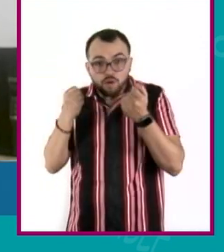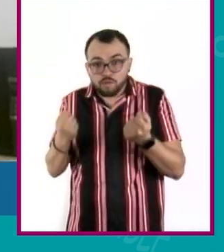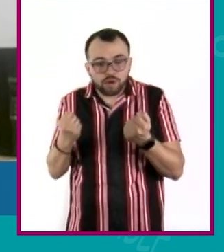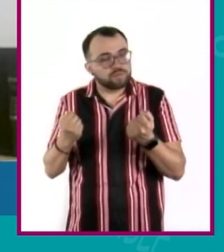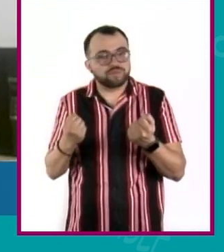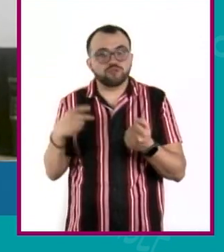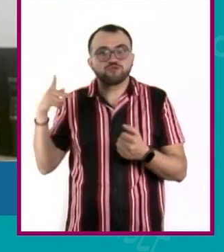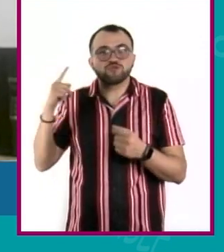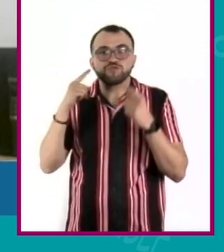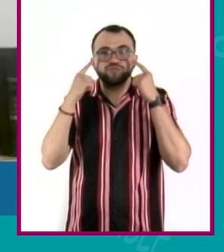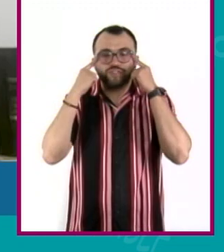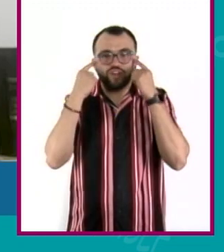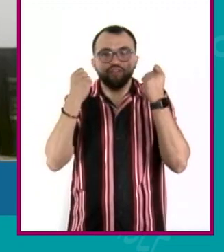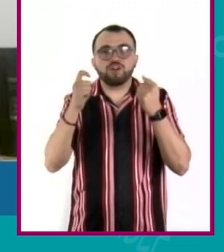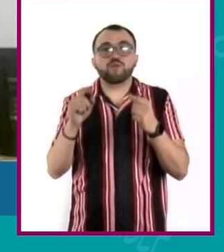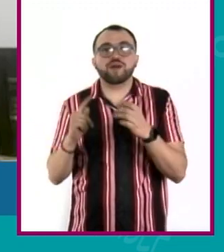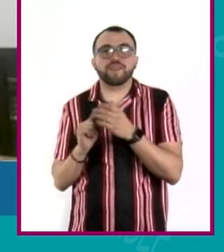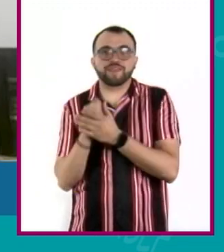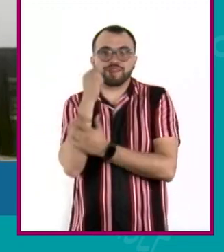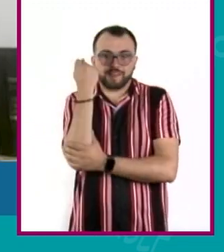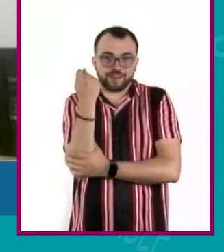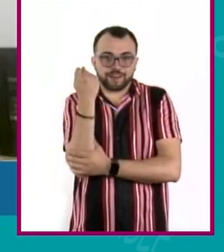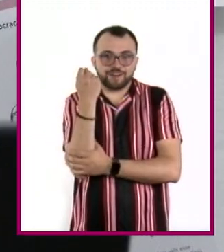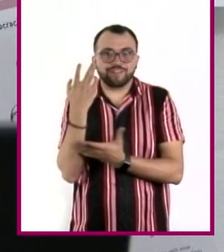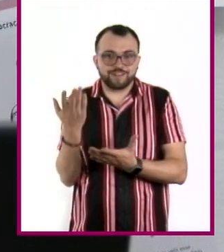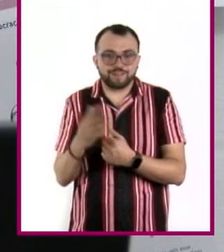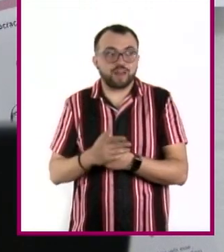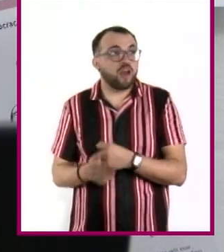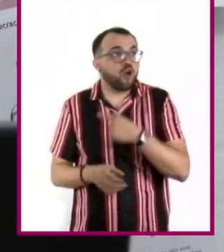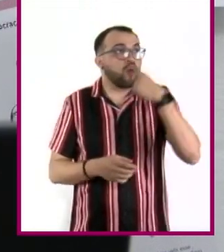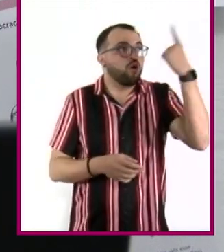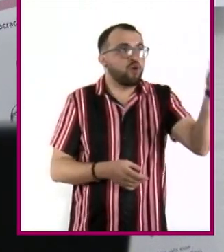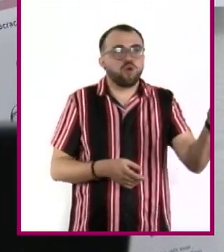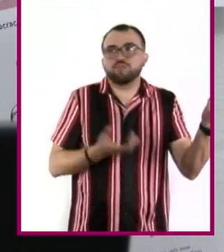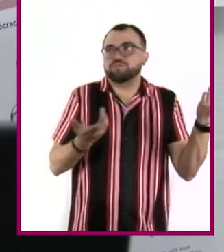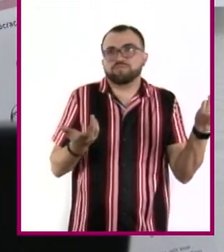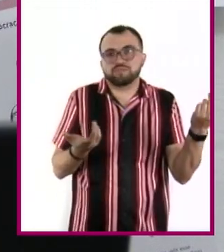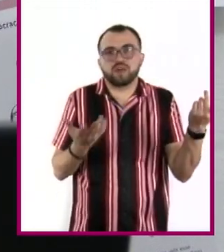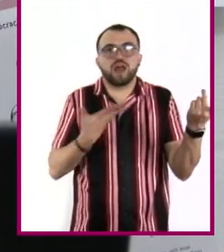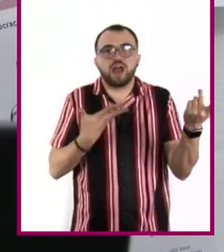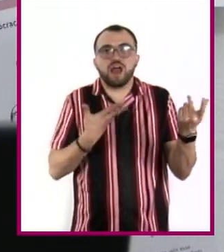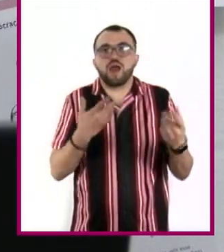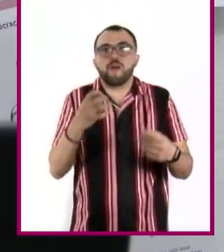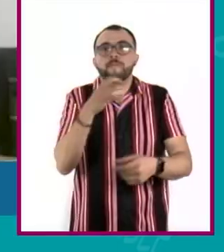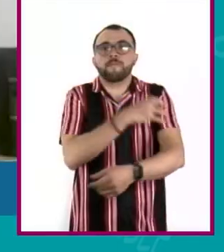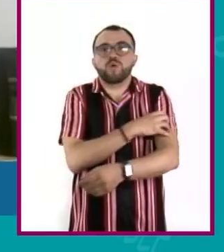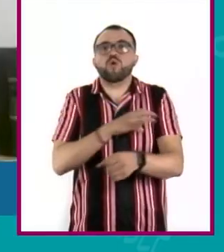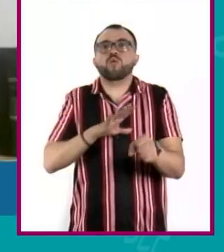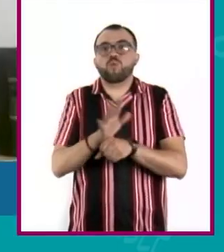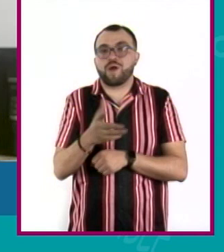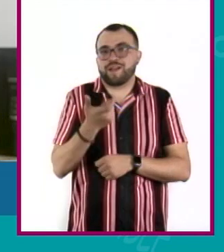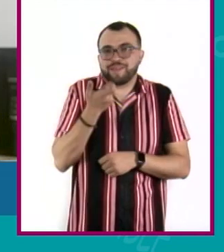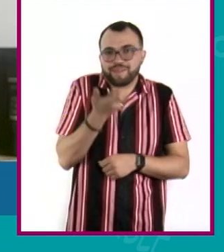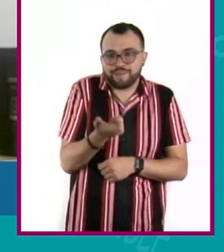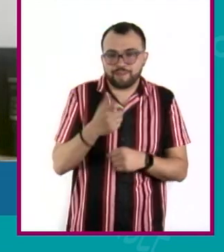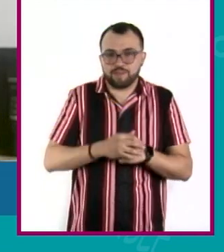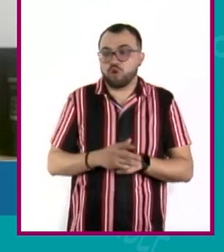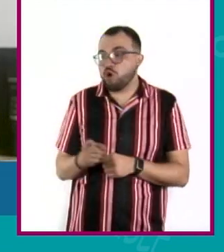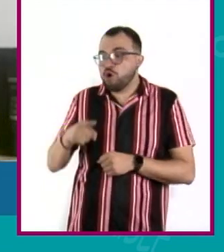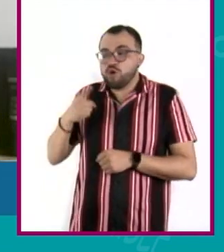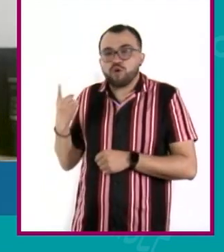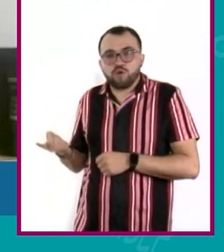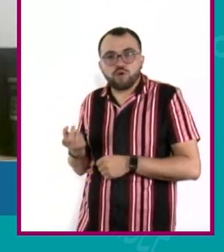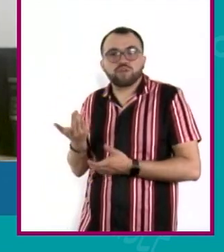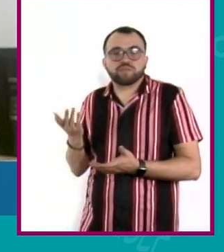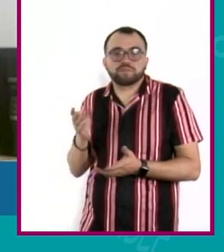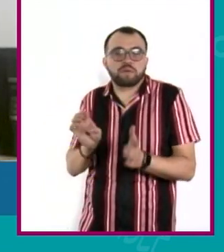las relaciones internacionales que tenga un poder más bien económico. Habrá otro que su poder emane del poder militar,